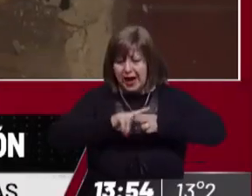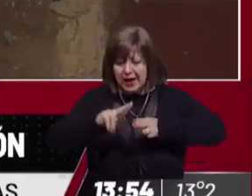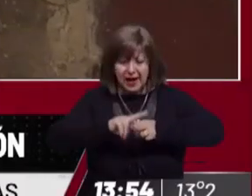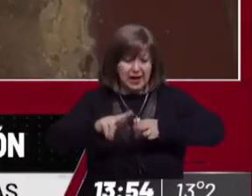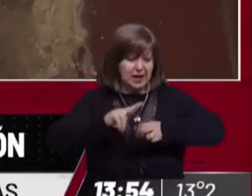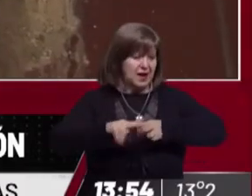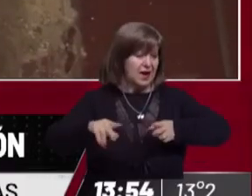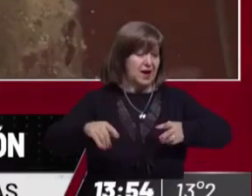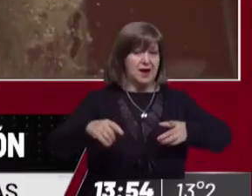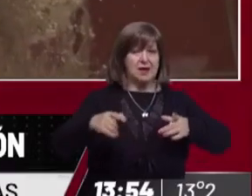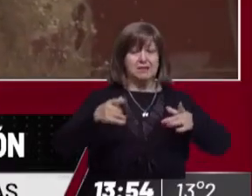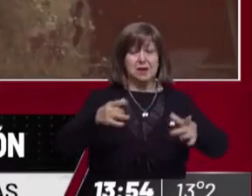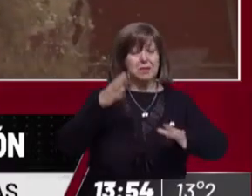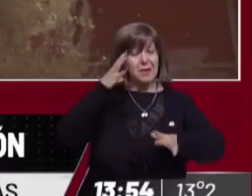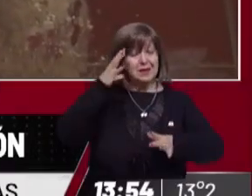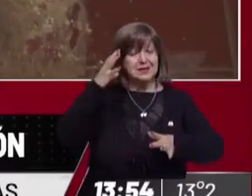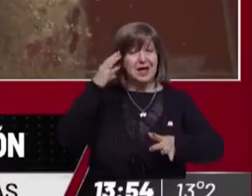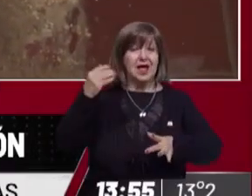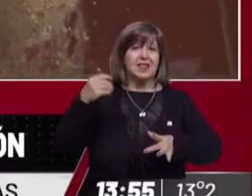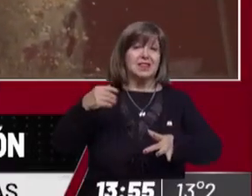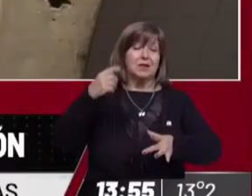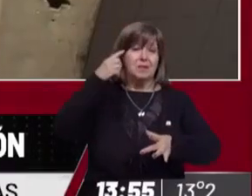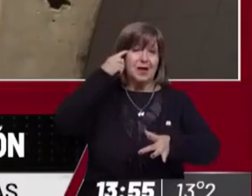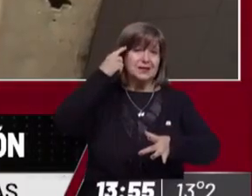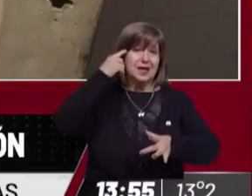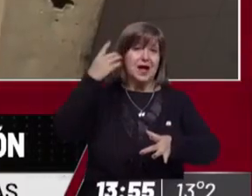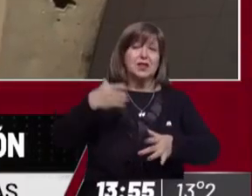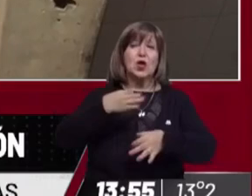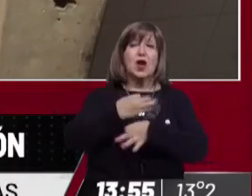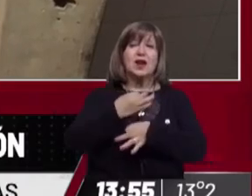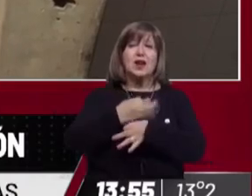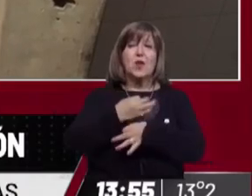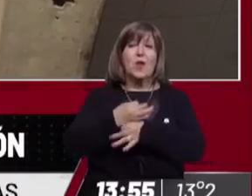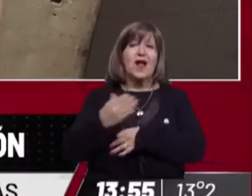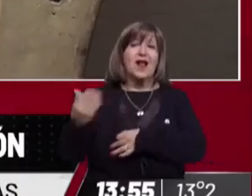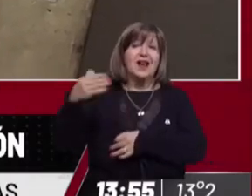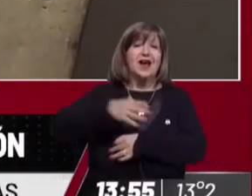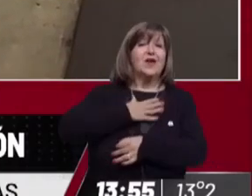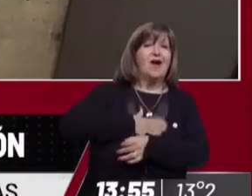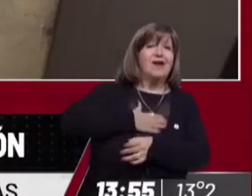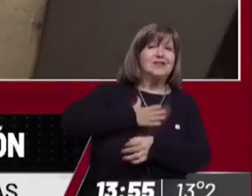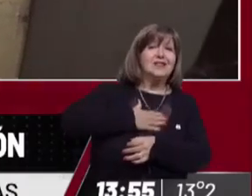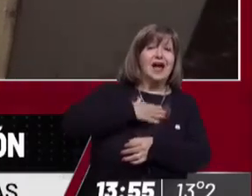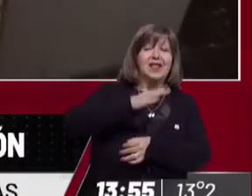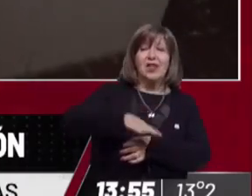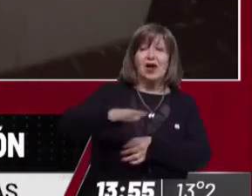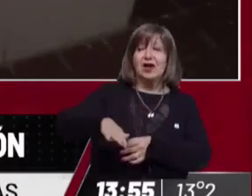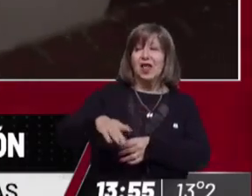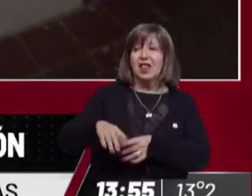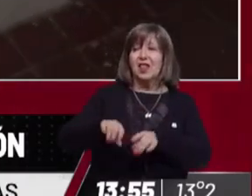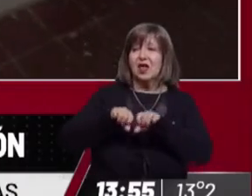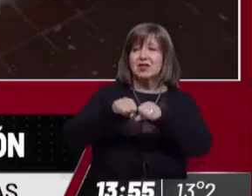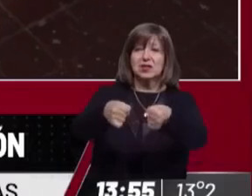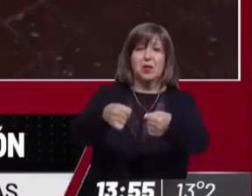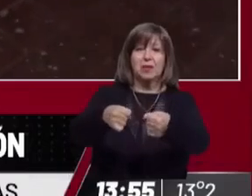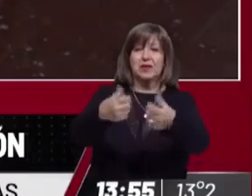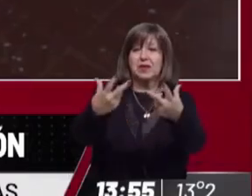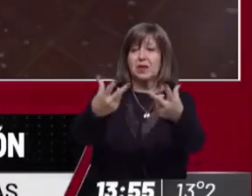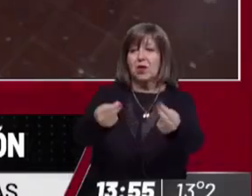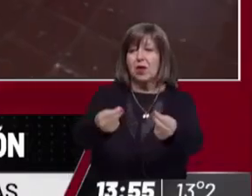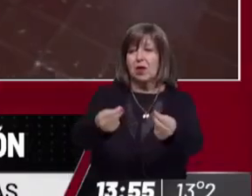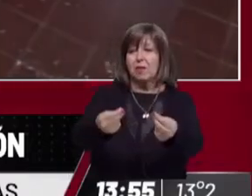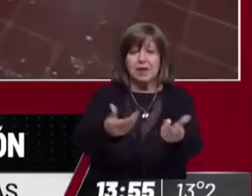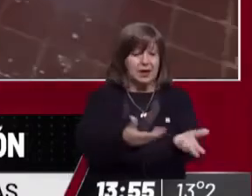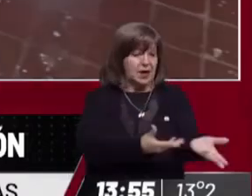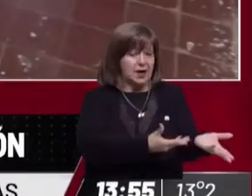Y sobre todo pensando también en la expectativa que podían tener esos niños de volver hoy a la escuela después del receso invernal y se encontraron con